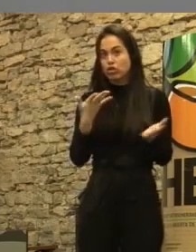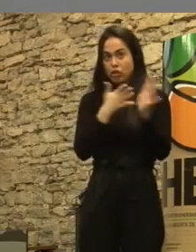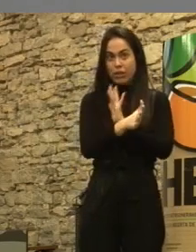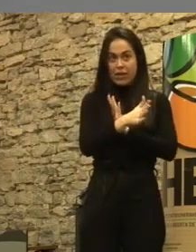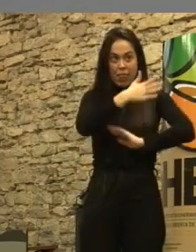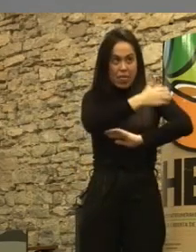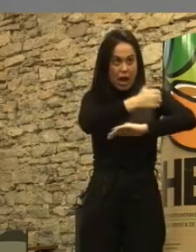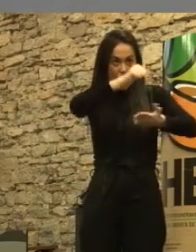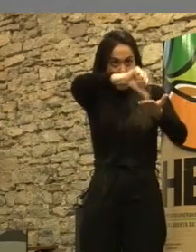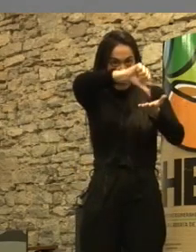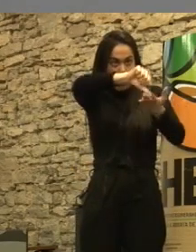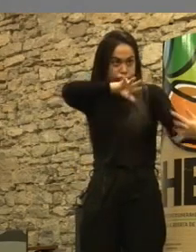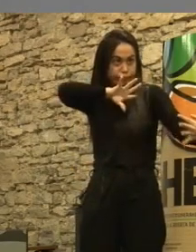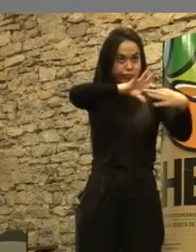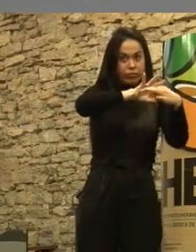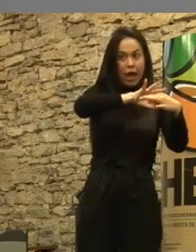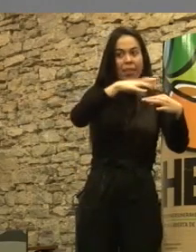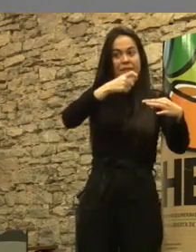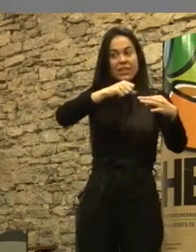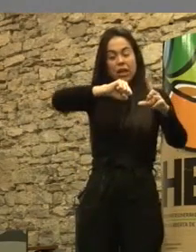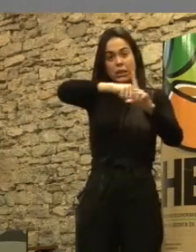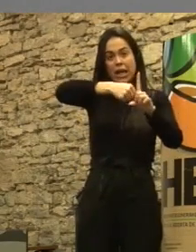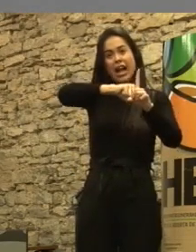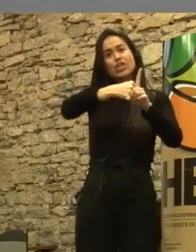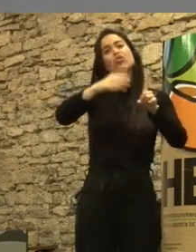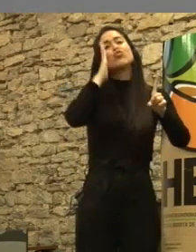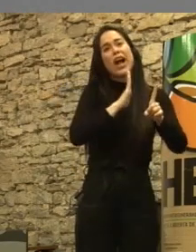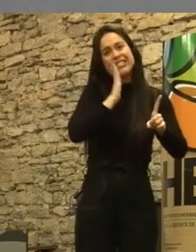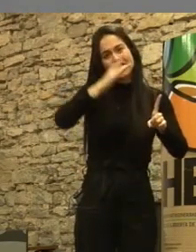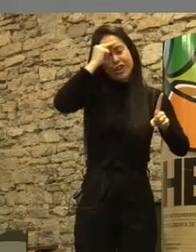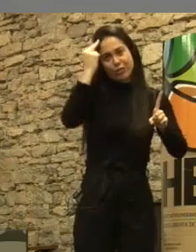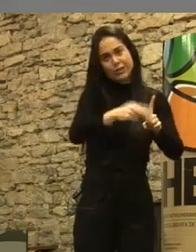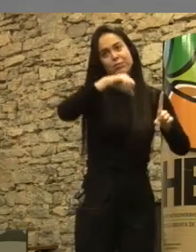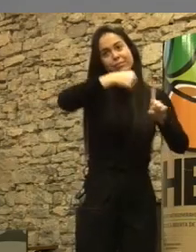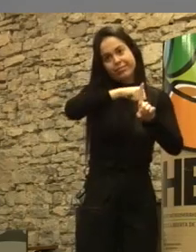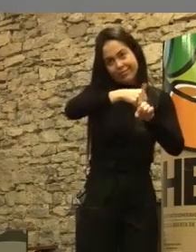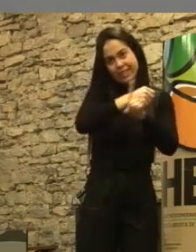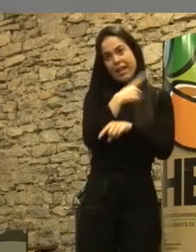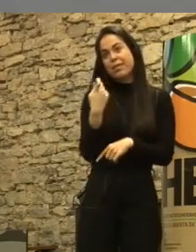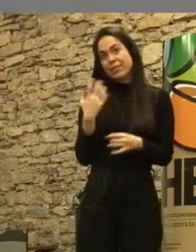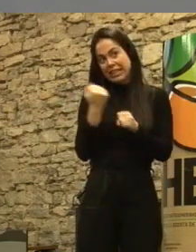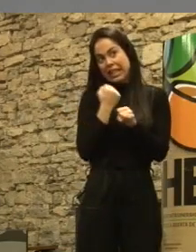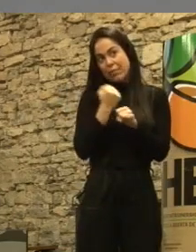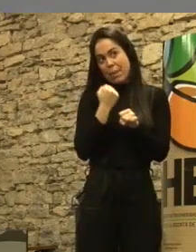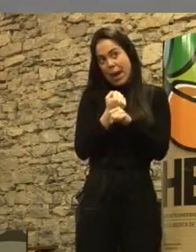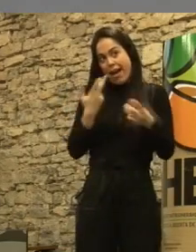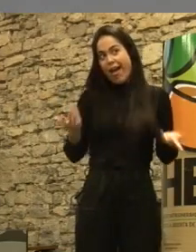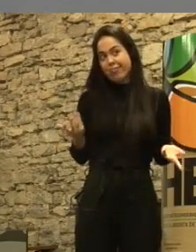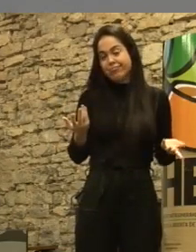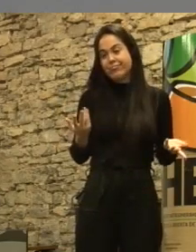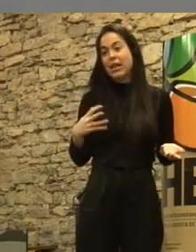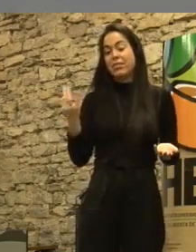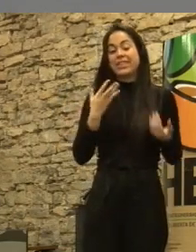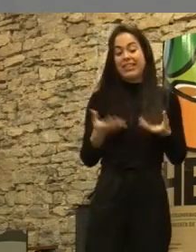hay como que acosarlos, desde el cariño y el respeto, pero están aquí y trabajan para nosotros. Hay que ir al concejal, pillarlo